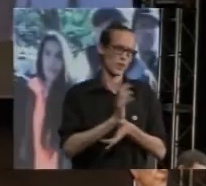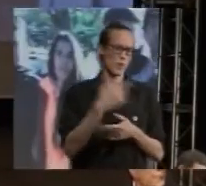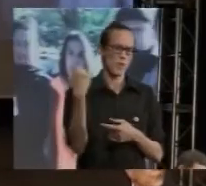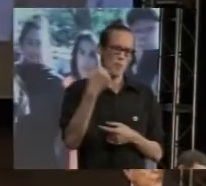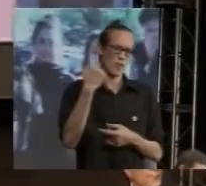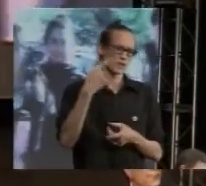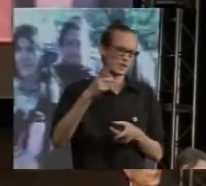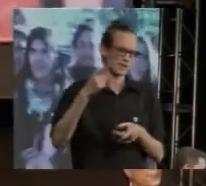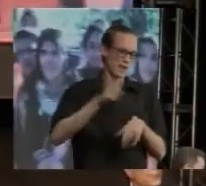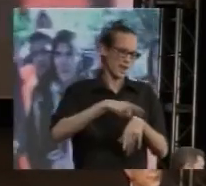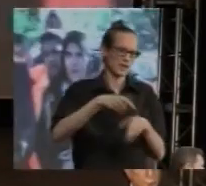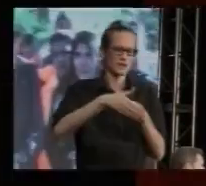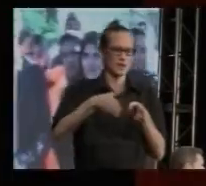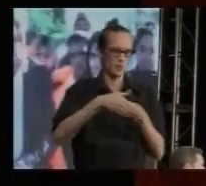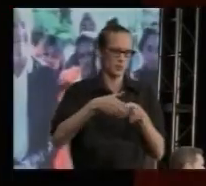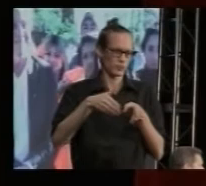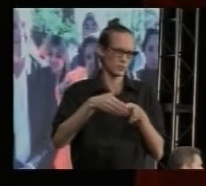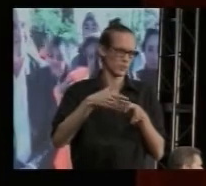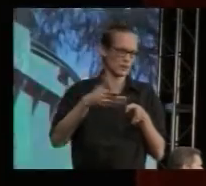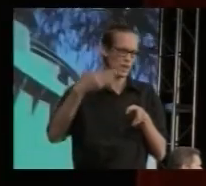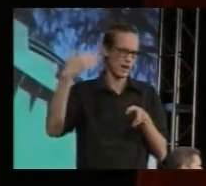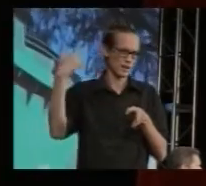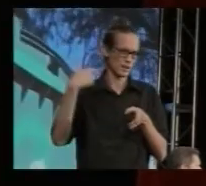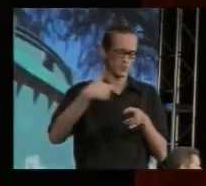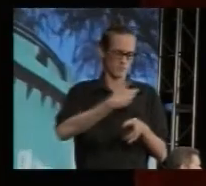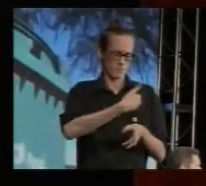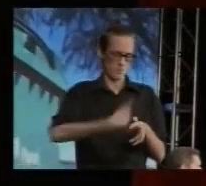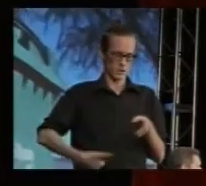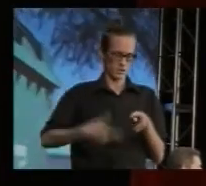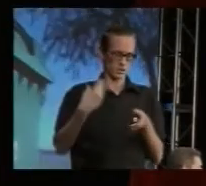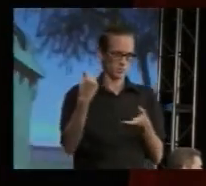republicana, cuando siendo presidente